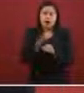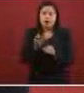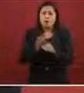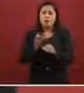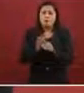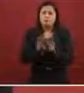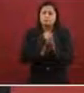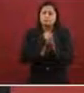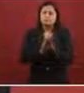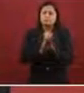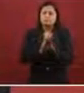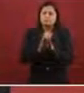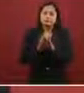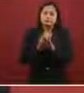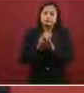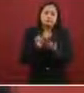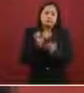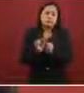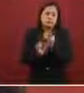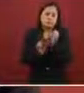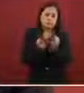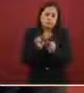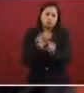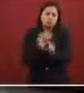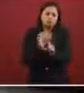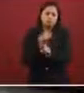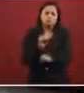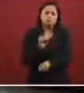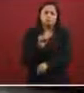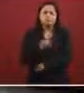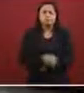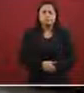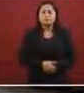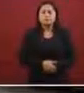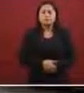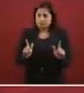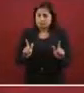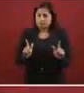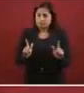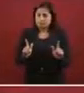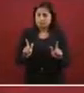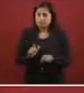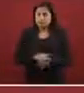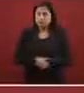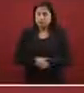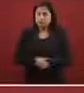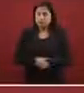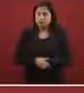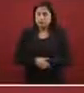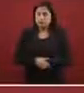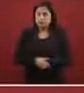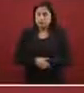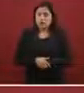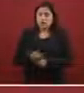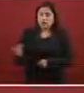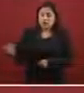reconciliación, les toma la palabra, porque el propósito es el progreso y el bienestar del país. Si coincidimos en